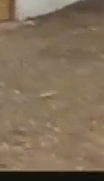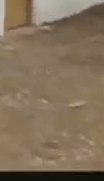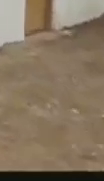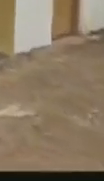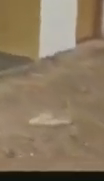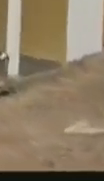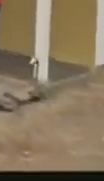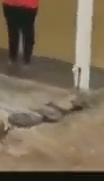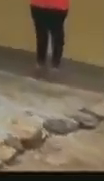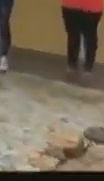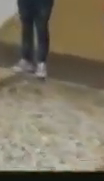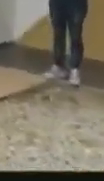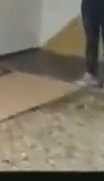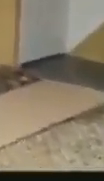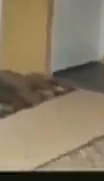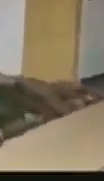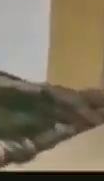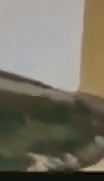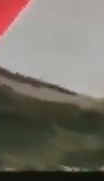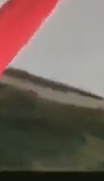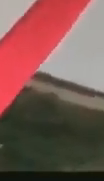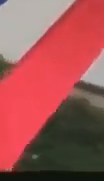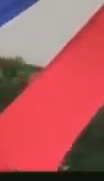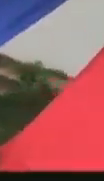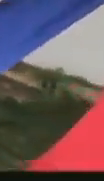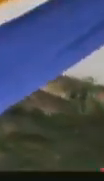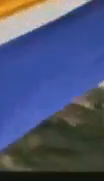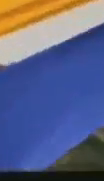le comente a usted cómo ha sido todo este proceso.